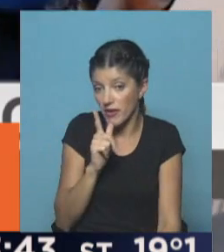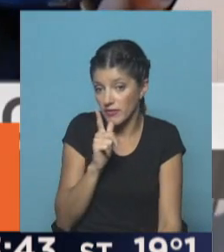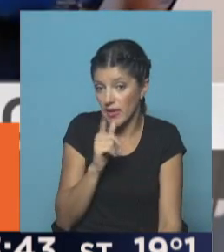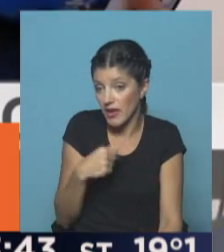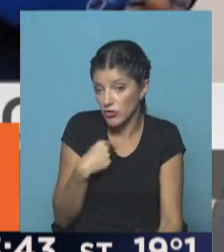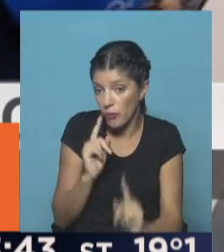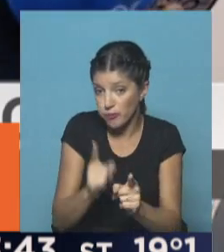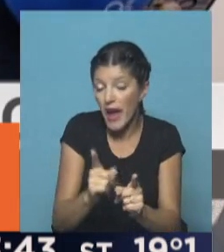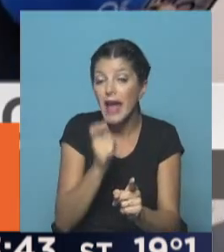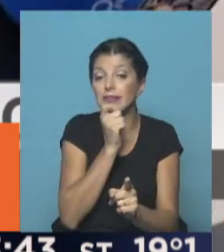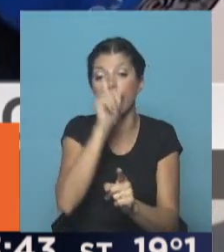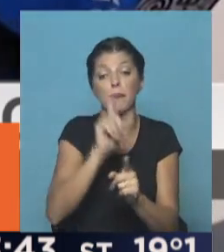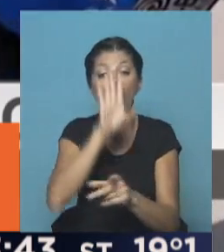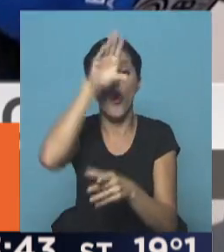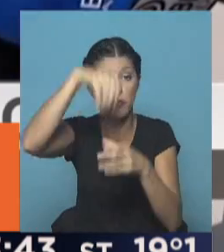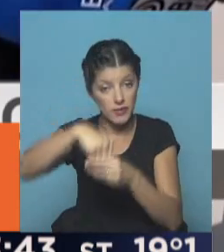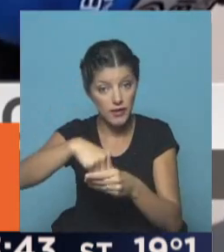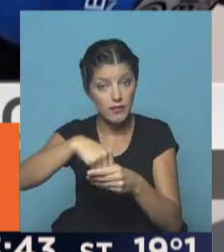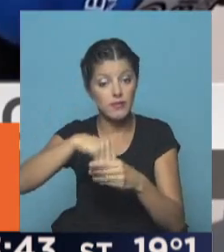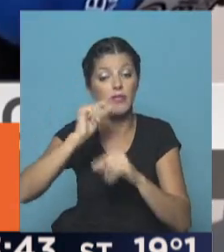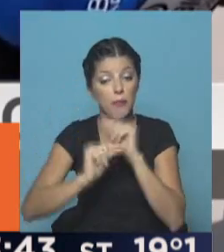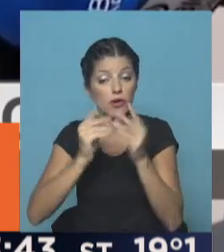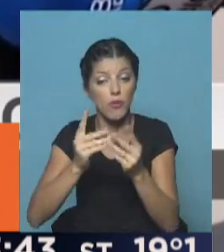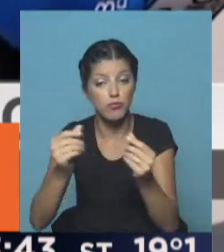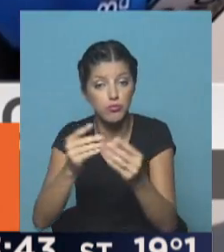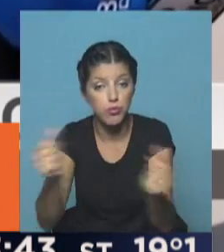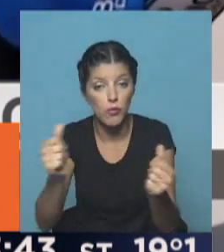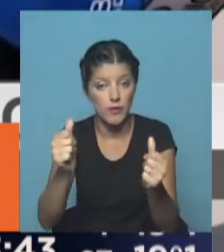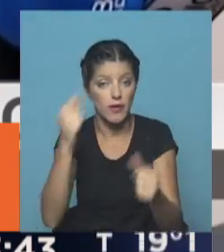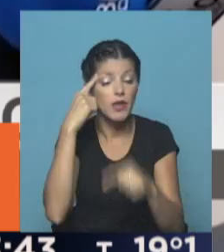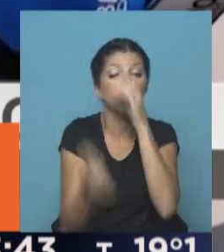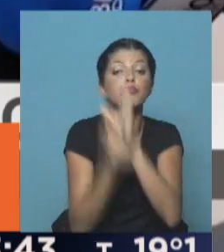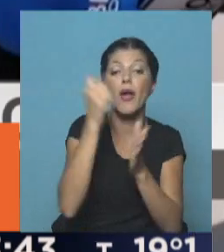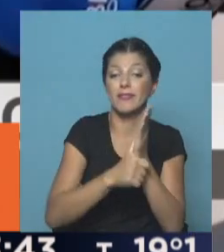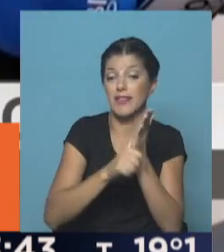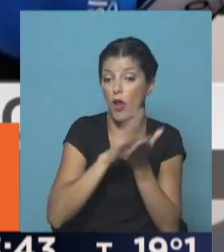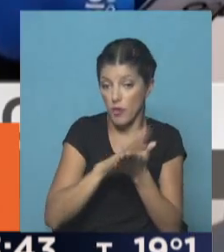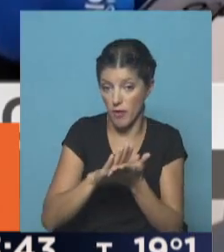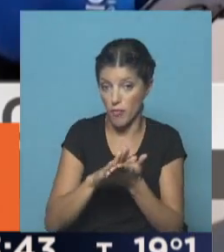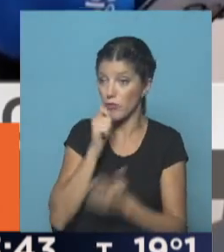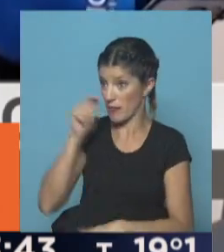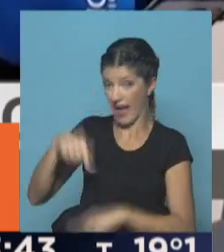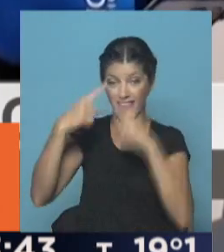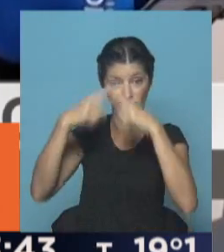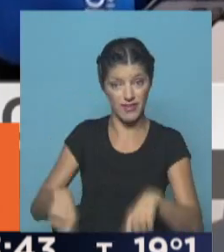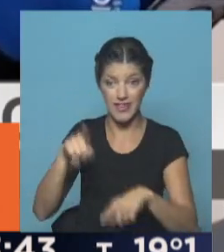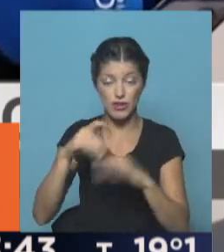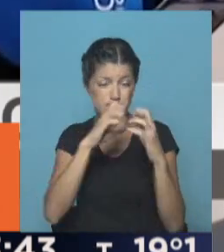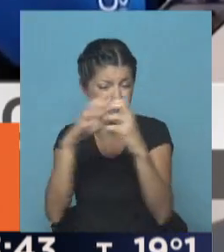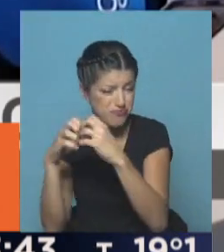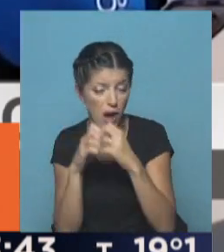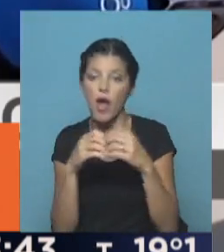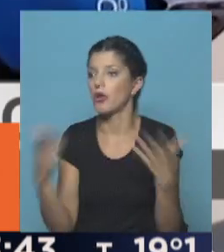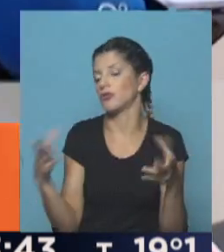integrantes se vayan disolviendo y así creando una nueva identidad no es lo que ocurre acá hubo una gran dificultad y la democracia cristiana